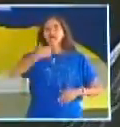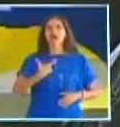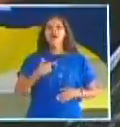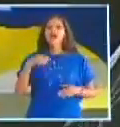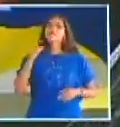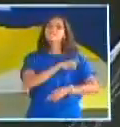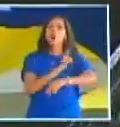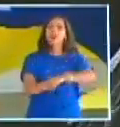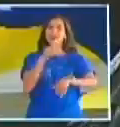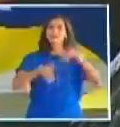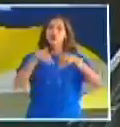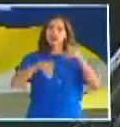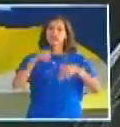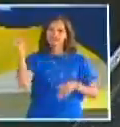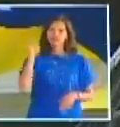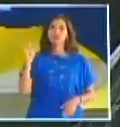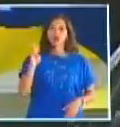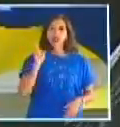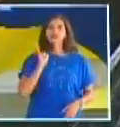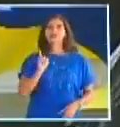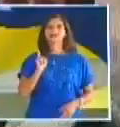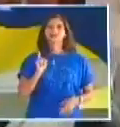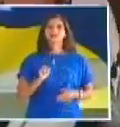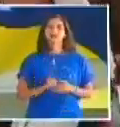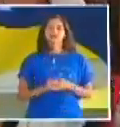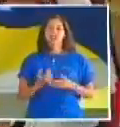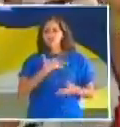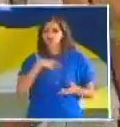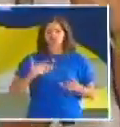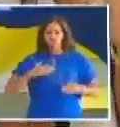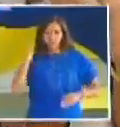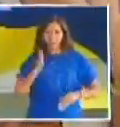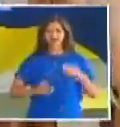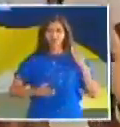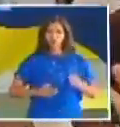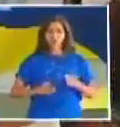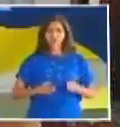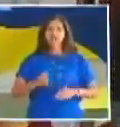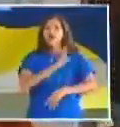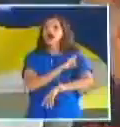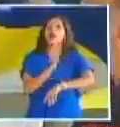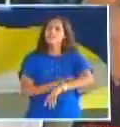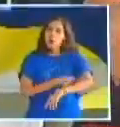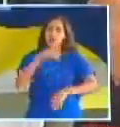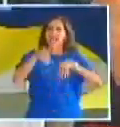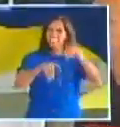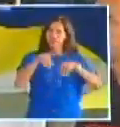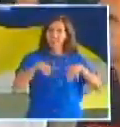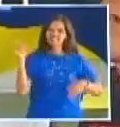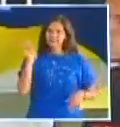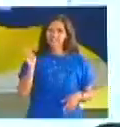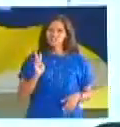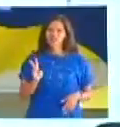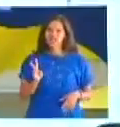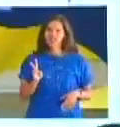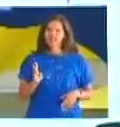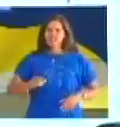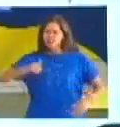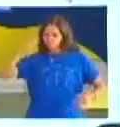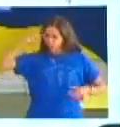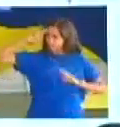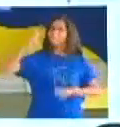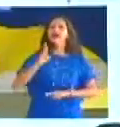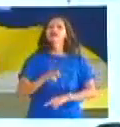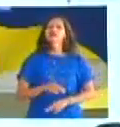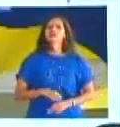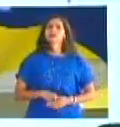electoral de la República. Y han pretendido sancionar al poder electoral de la República. Insolente,